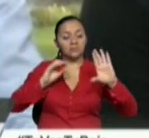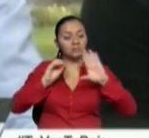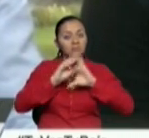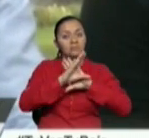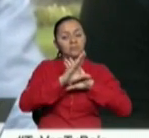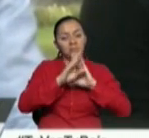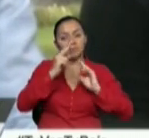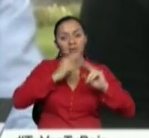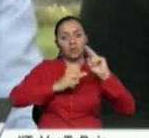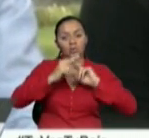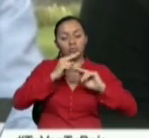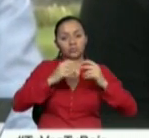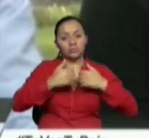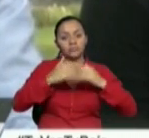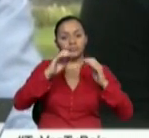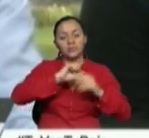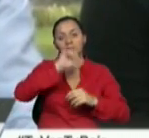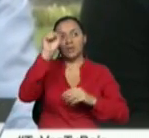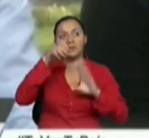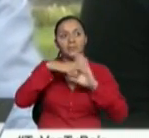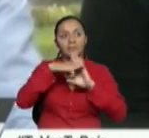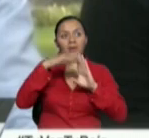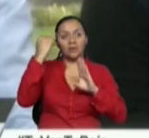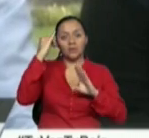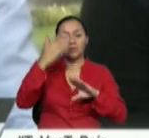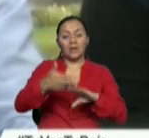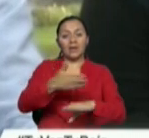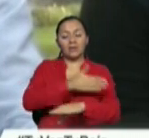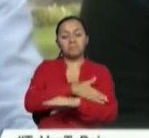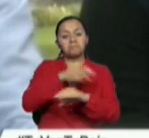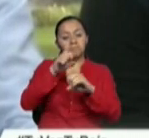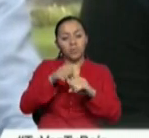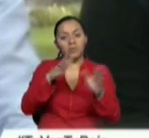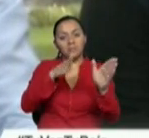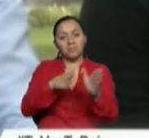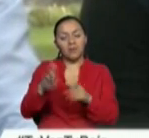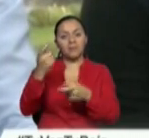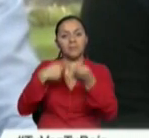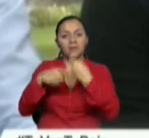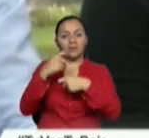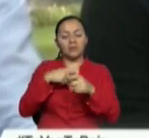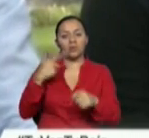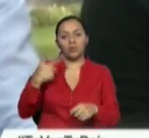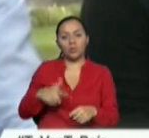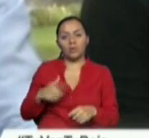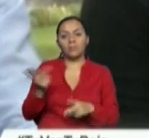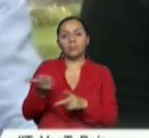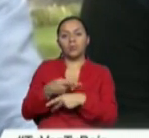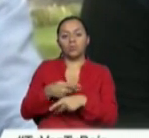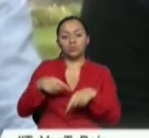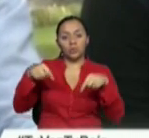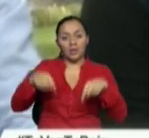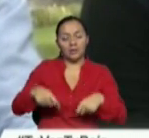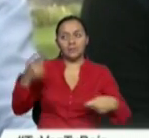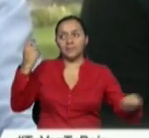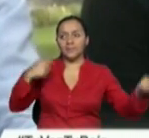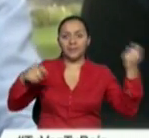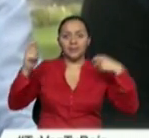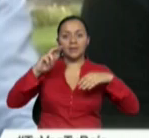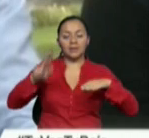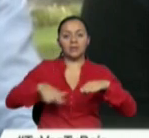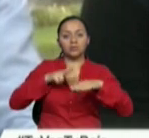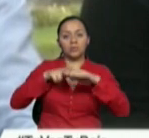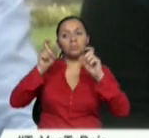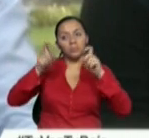emprendimiento y que fue ganadora del banco de ideas pueda ejecutar y vender desde Loja produciendo aquí a nivel